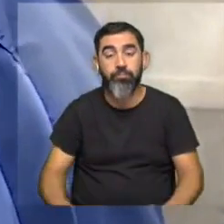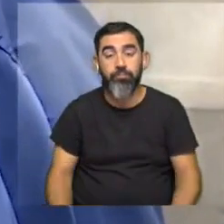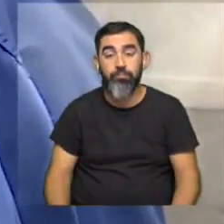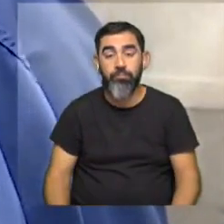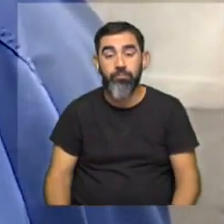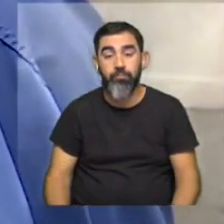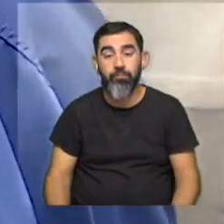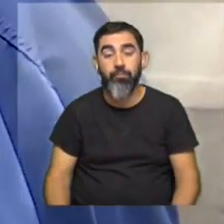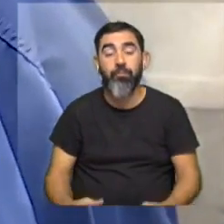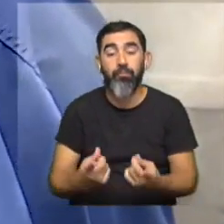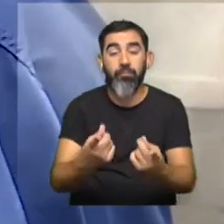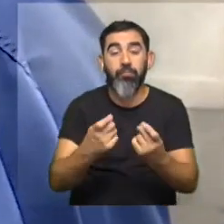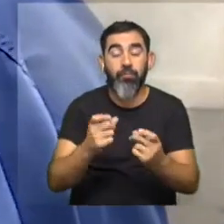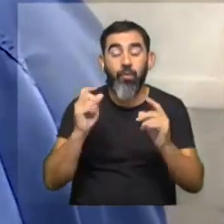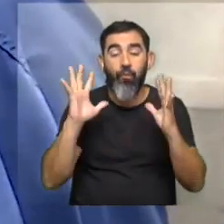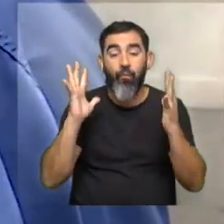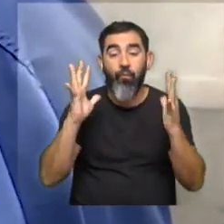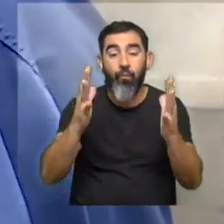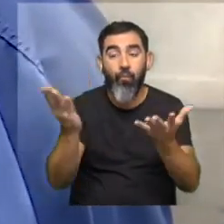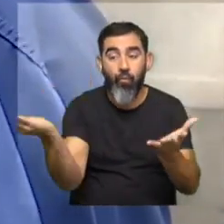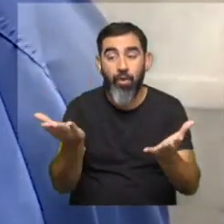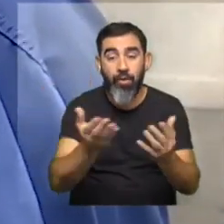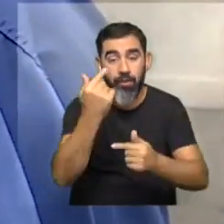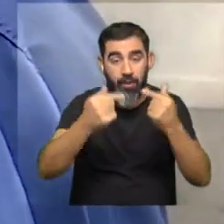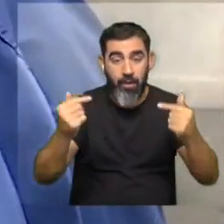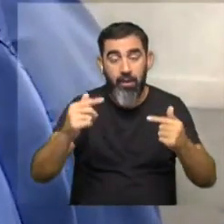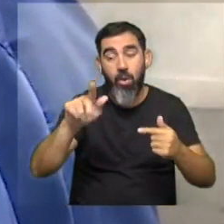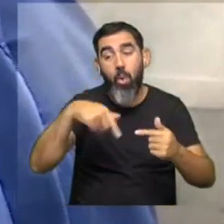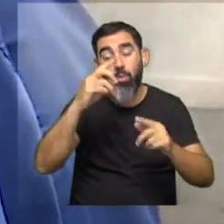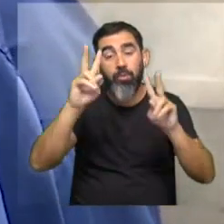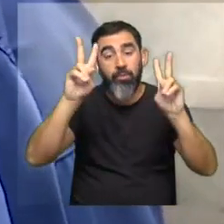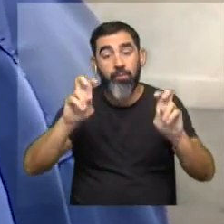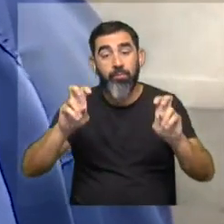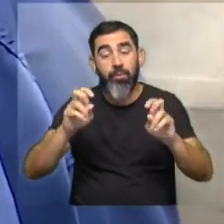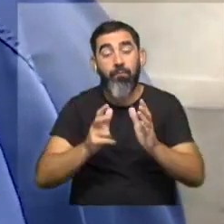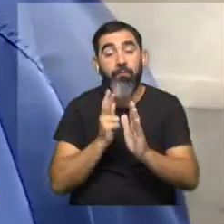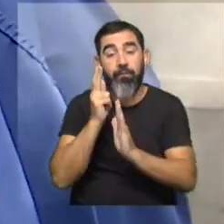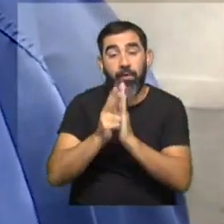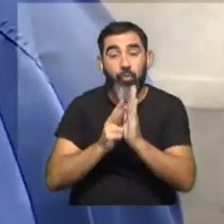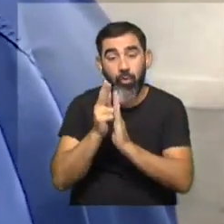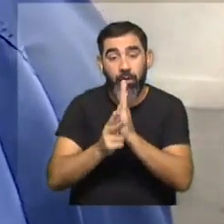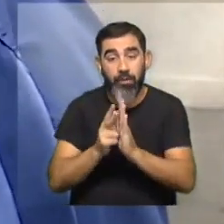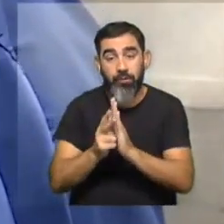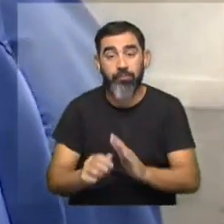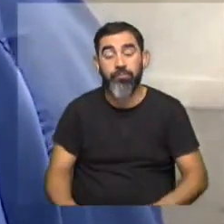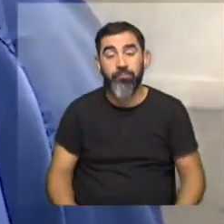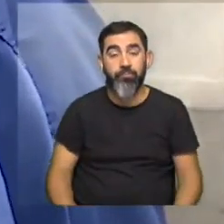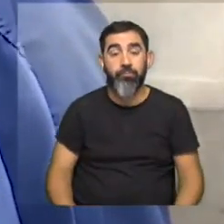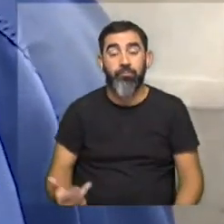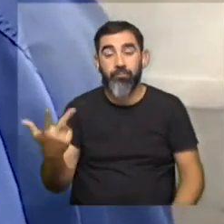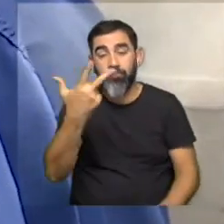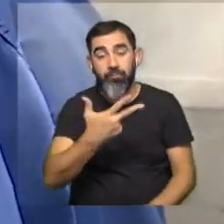área de abastecimiento forestal para esa planta y en el otro extremo el ferrocarril. Todos esos tres